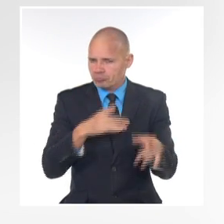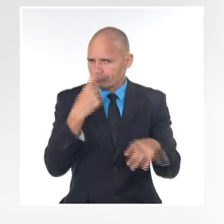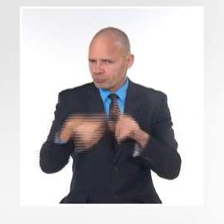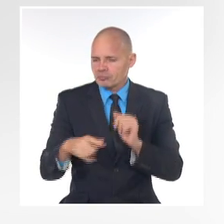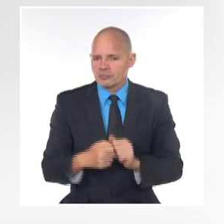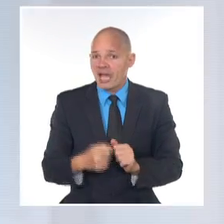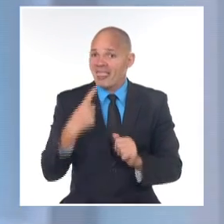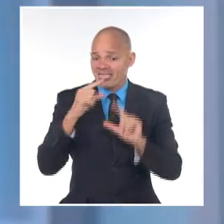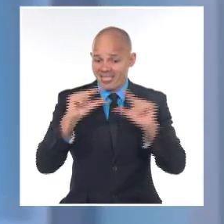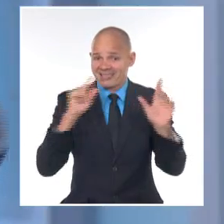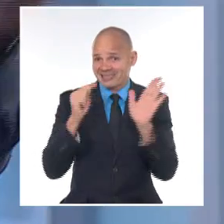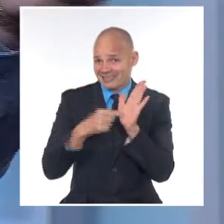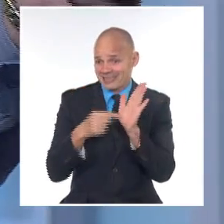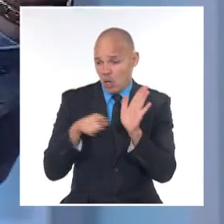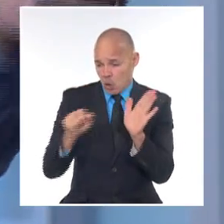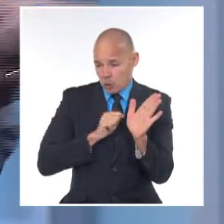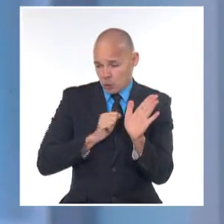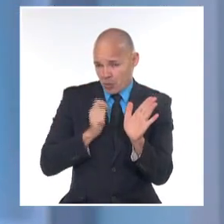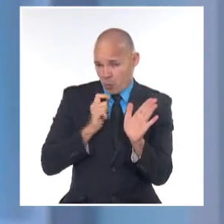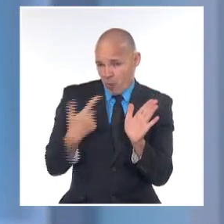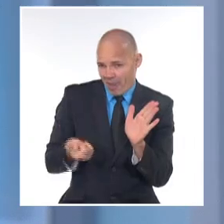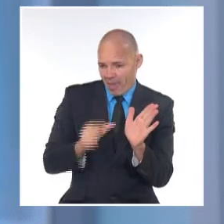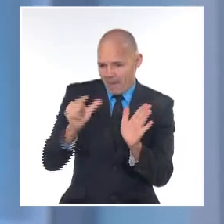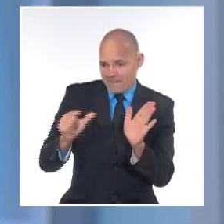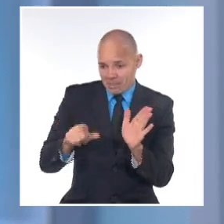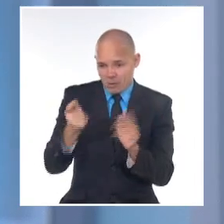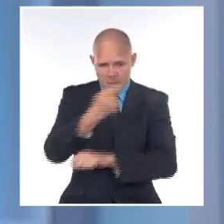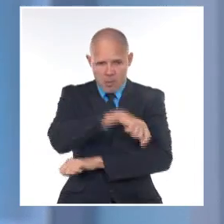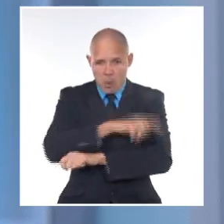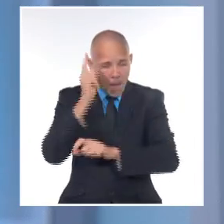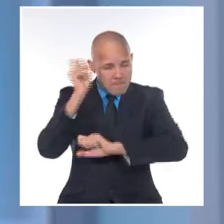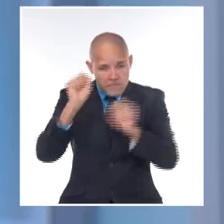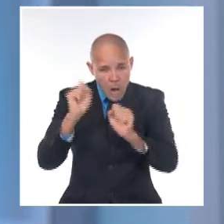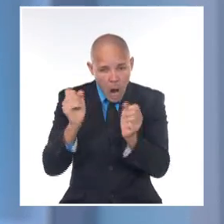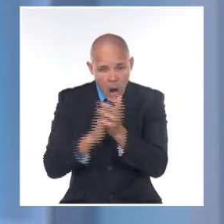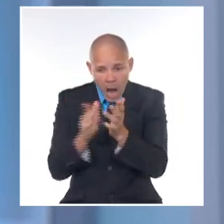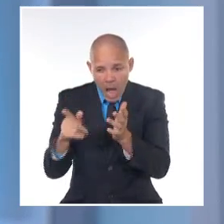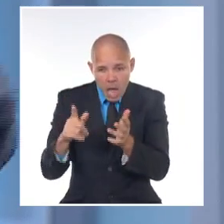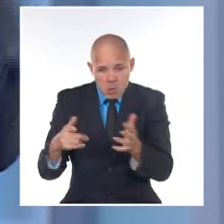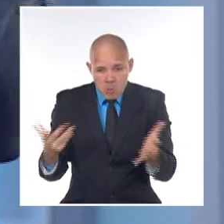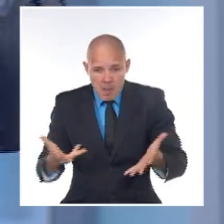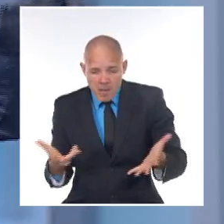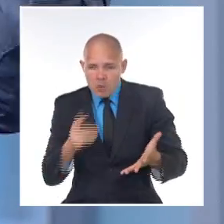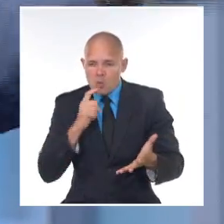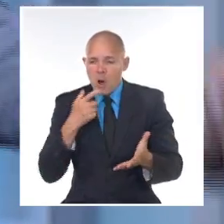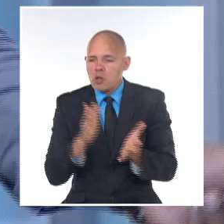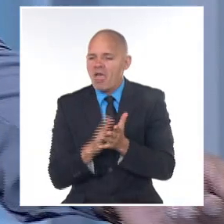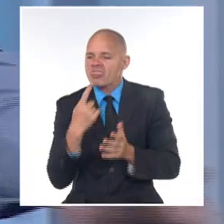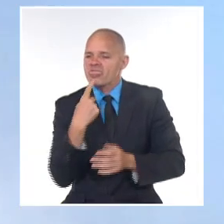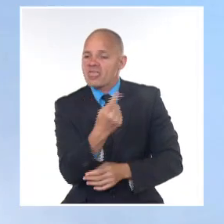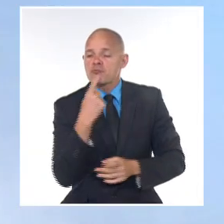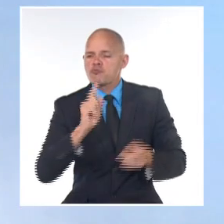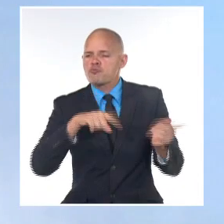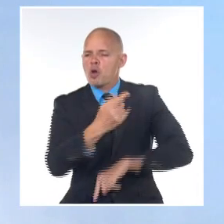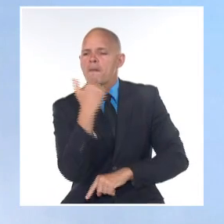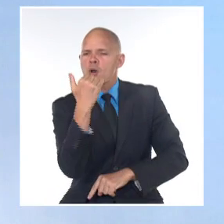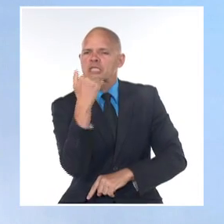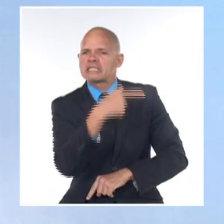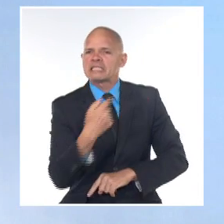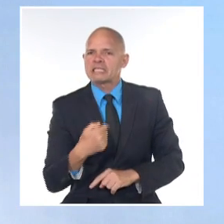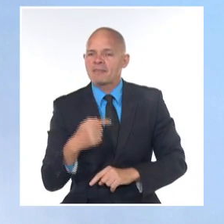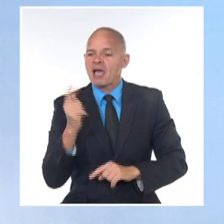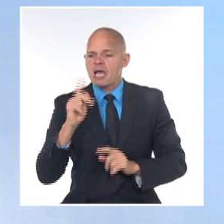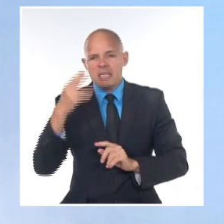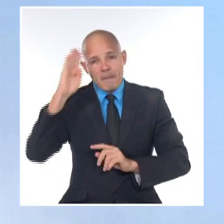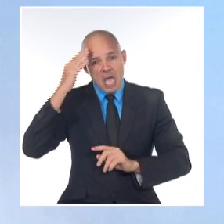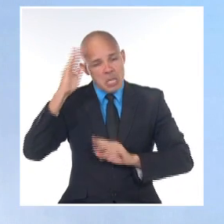lograr adrenalina en los que están realizando este tipo de actividades, que se produzcan apredamientos a la policía, que se produzca vuelco de carro, piedra a la policía, que